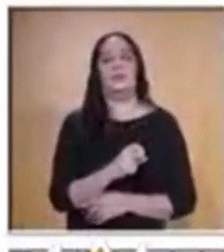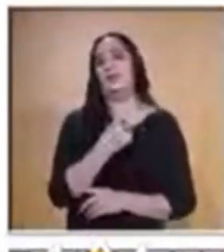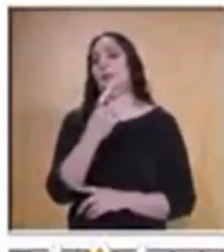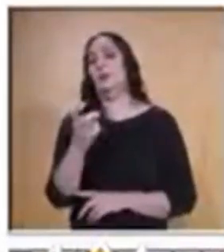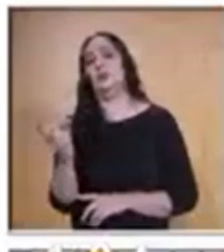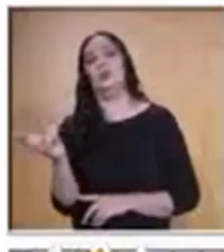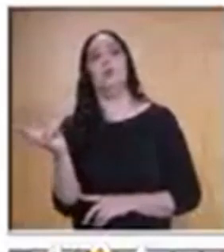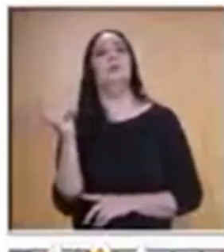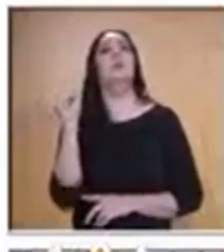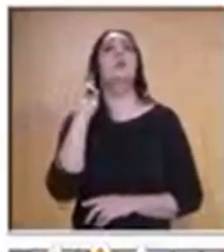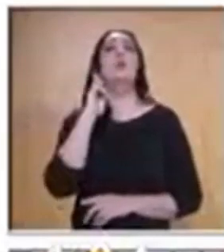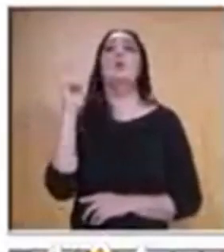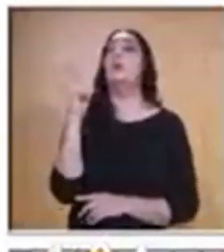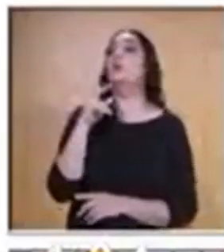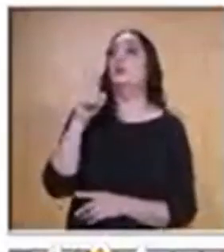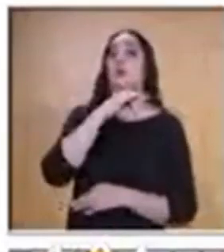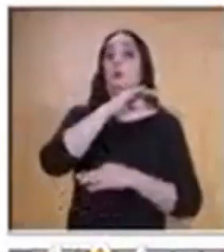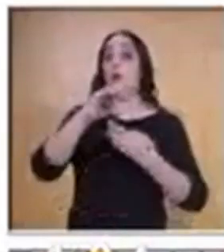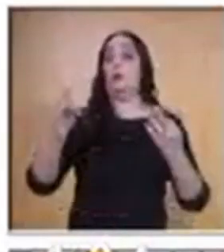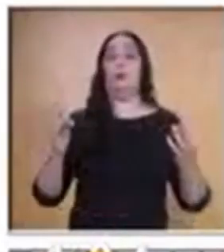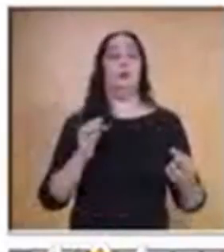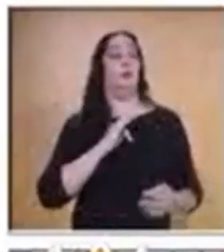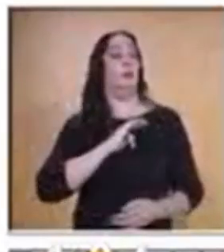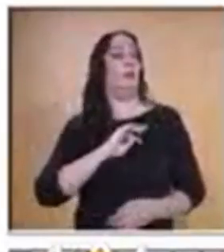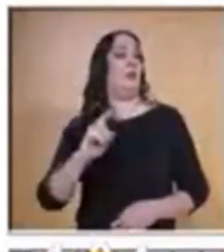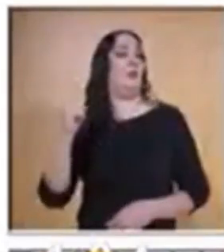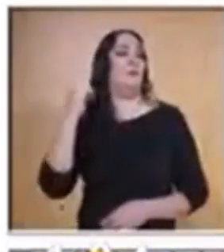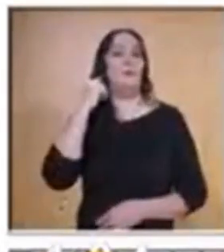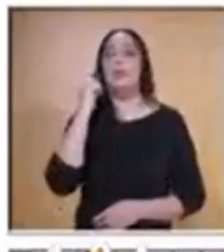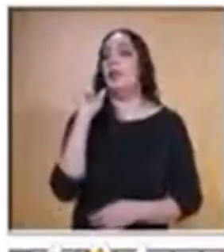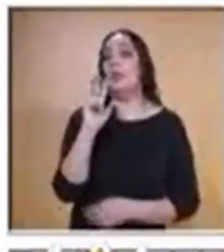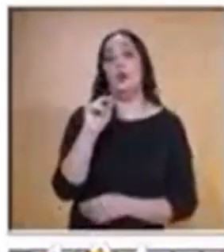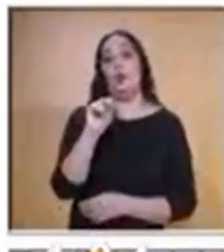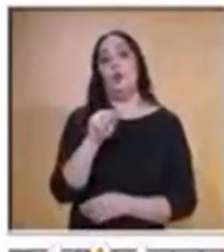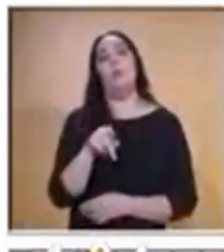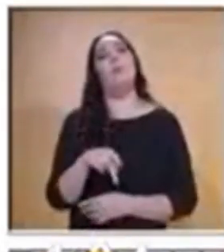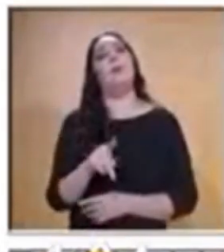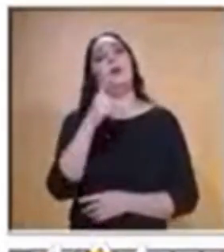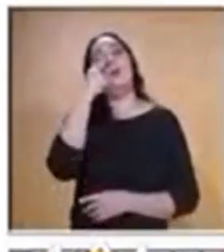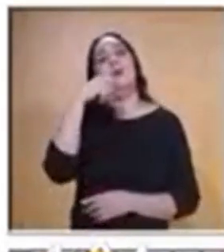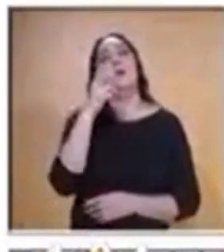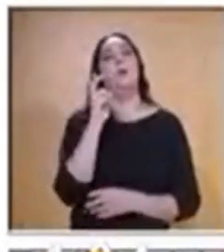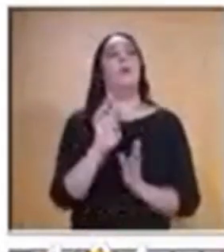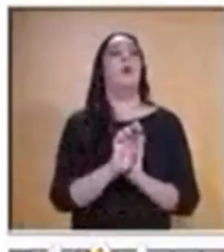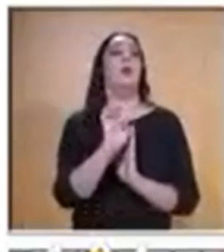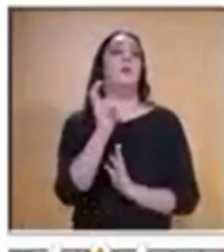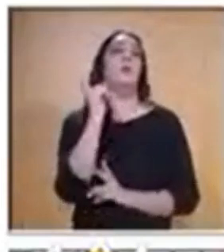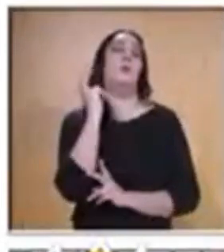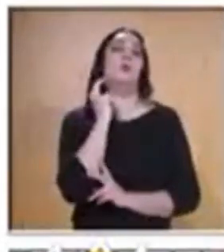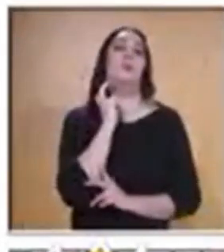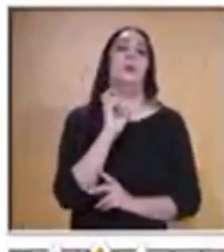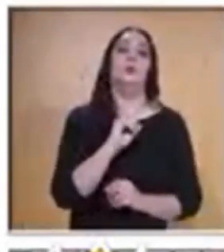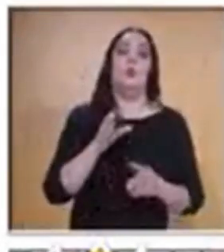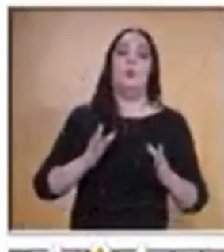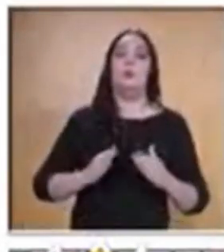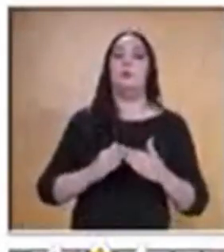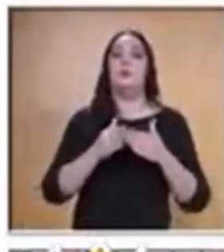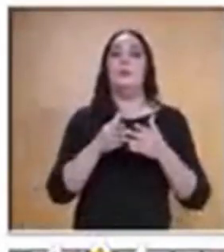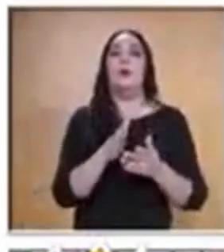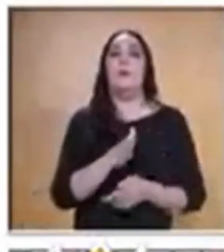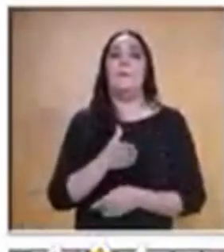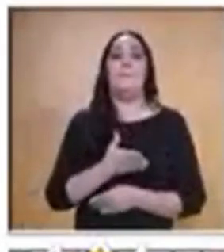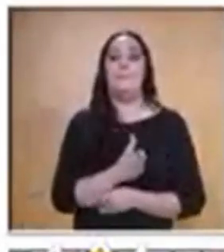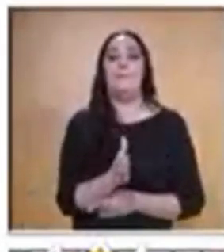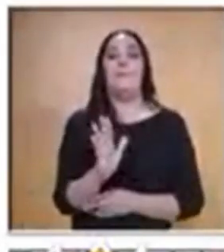no son percibibles para todos los seres vivos, pero en el caso particular de ellos les ayudan a ubicar a otros seres